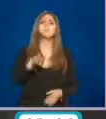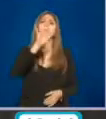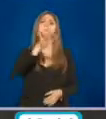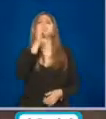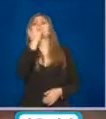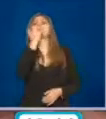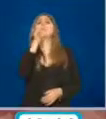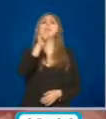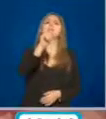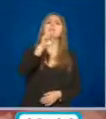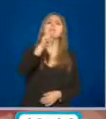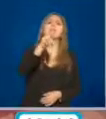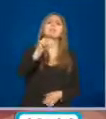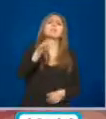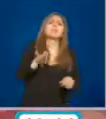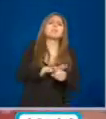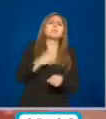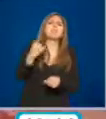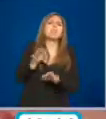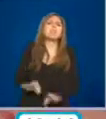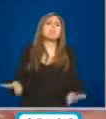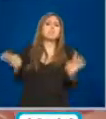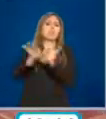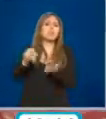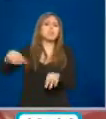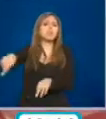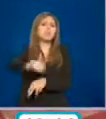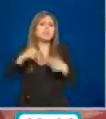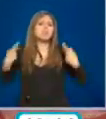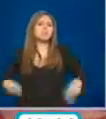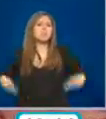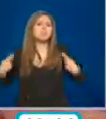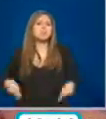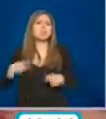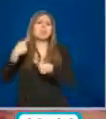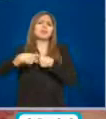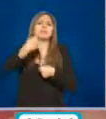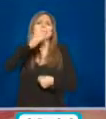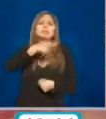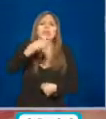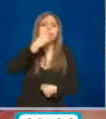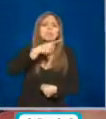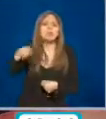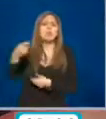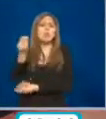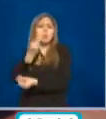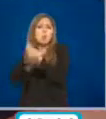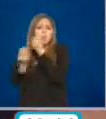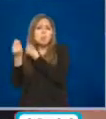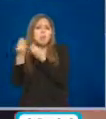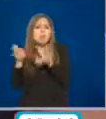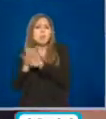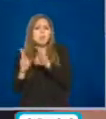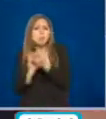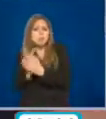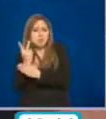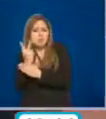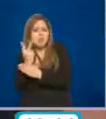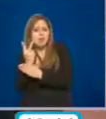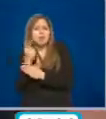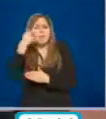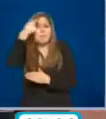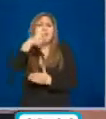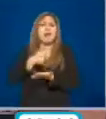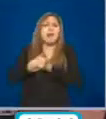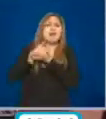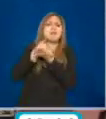tan importante para la dieta de personas que viven con diabetes este tipo de verduras? ¿A qué les